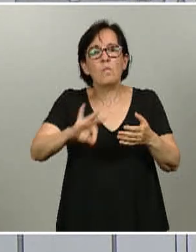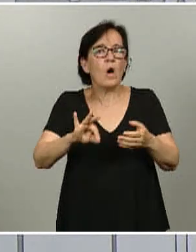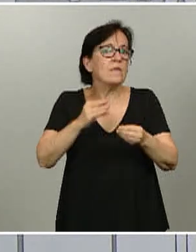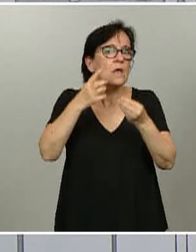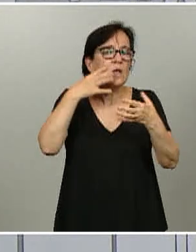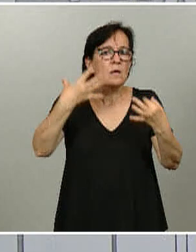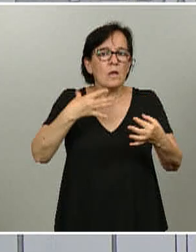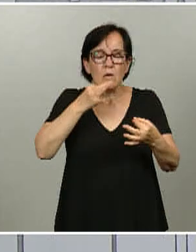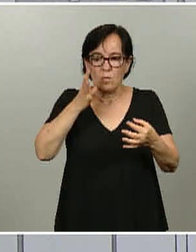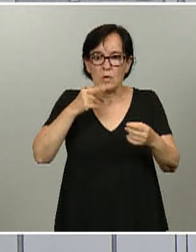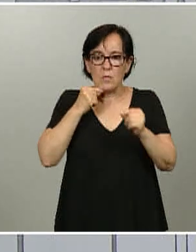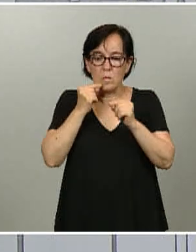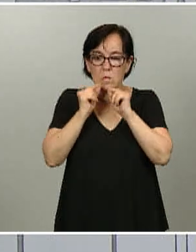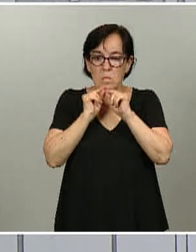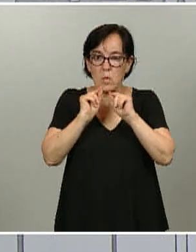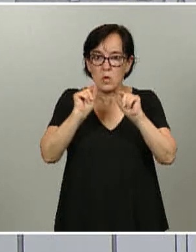contagiando?